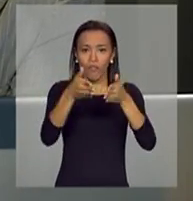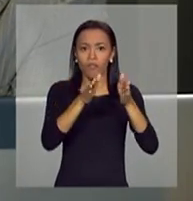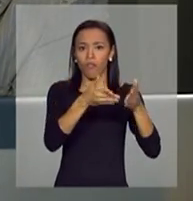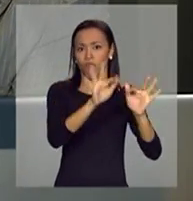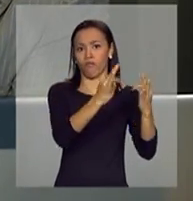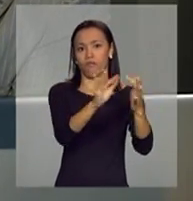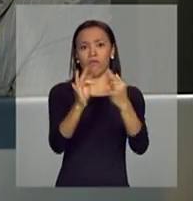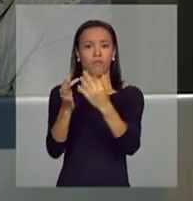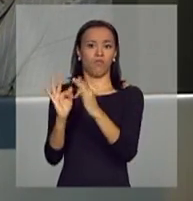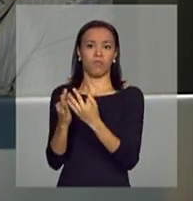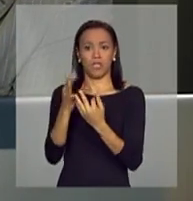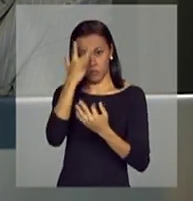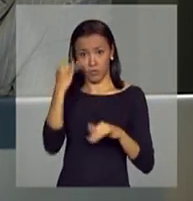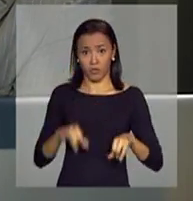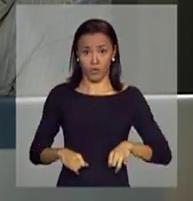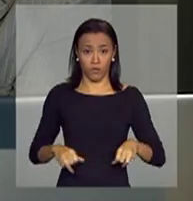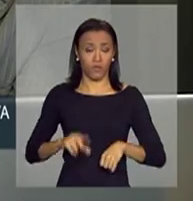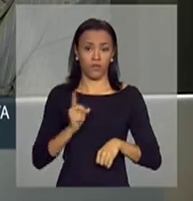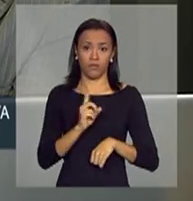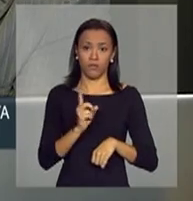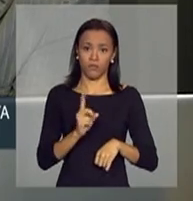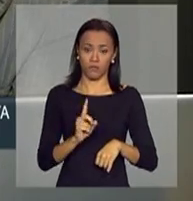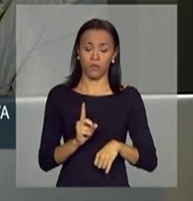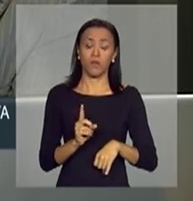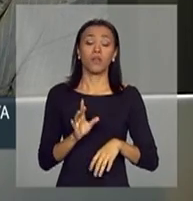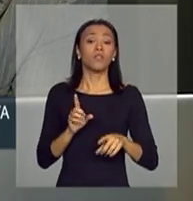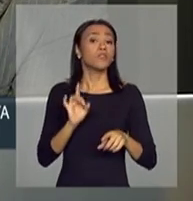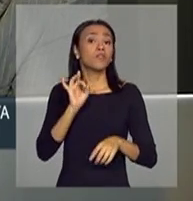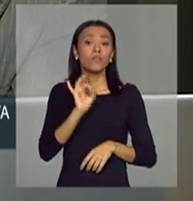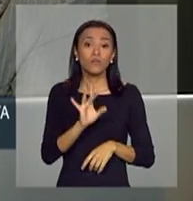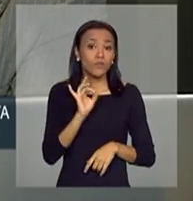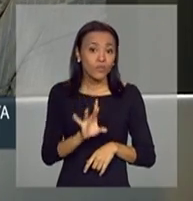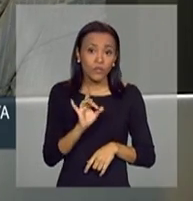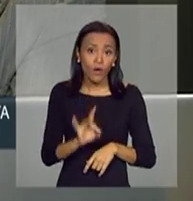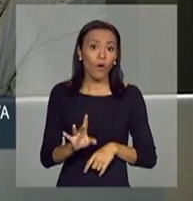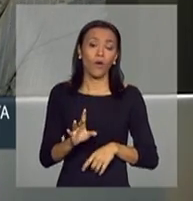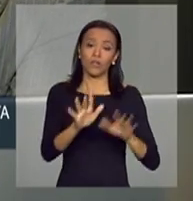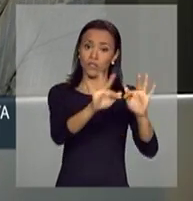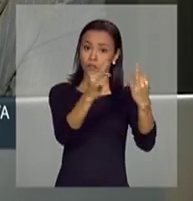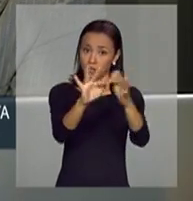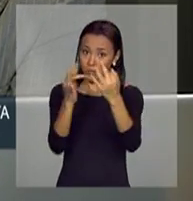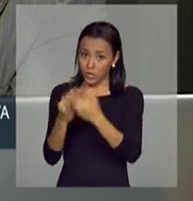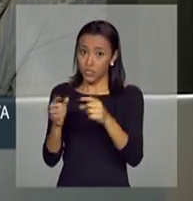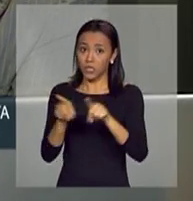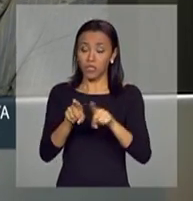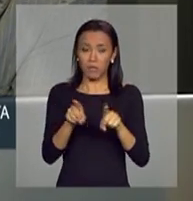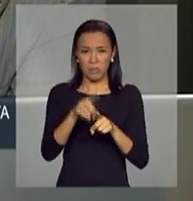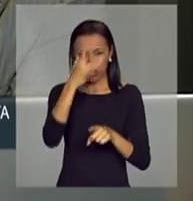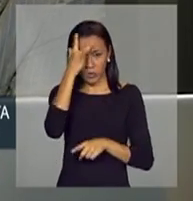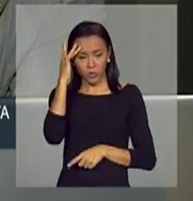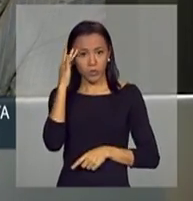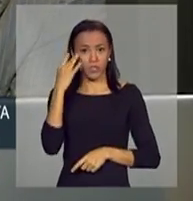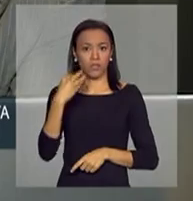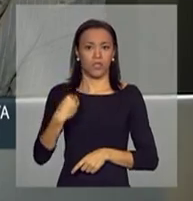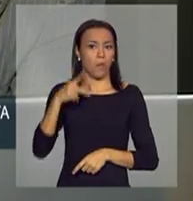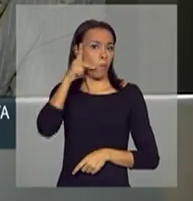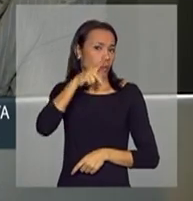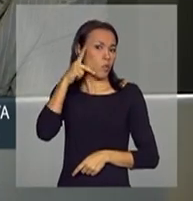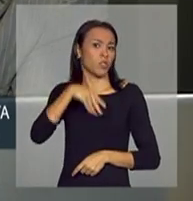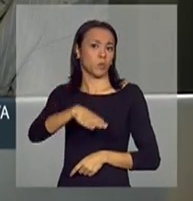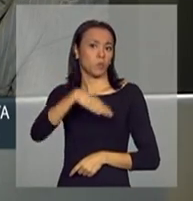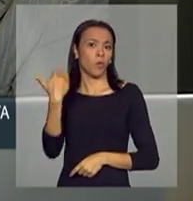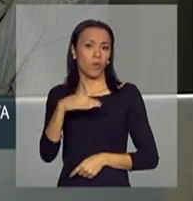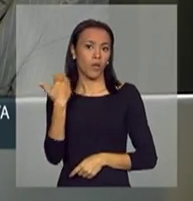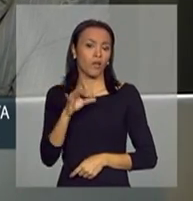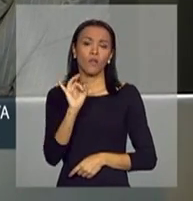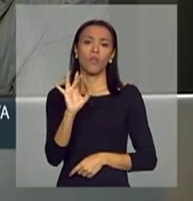víctima acá no son solamente las familias de los desaparecidos y muertos políticos, la víctima es la sociedad brasileña